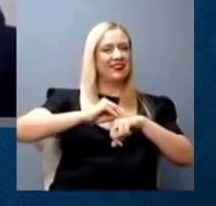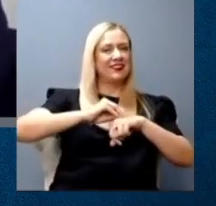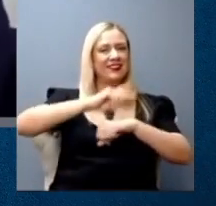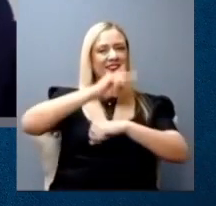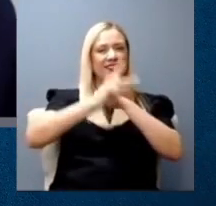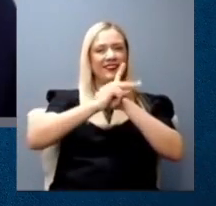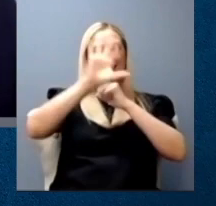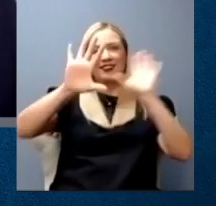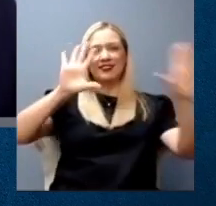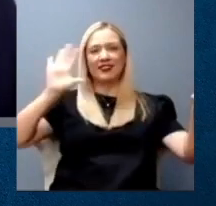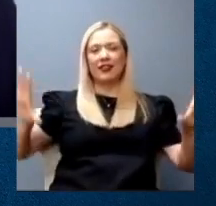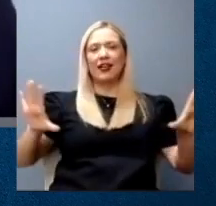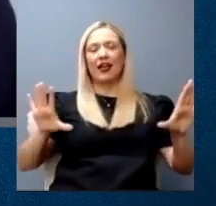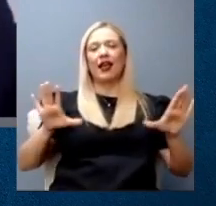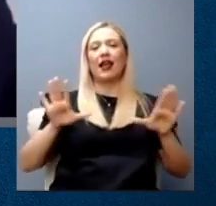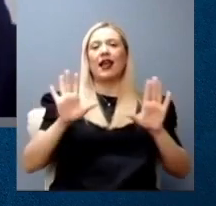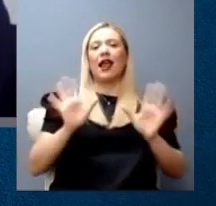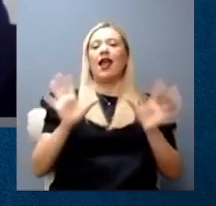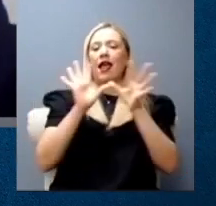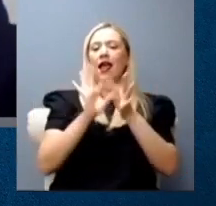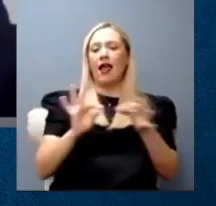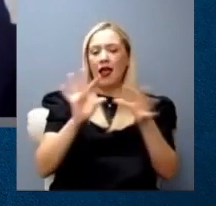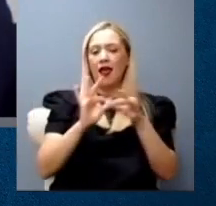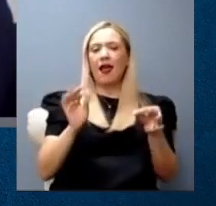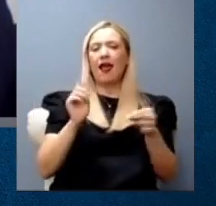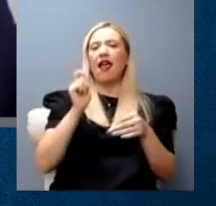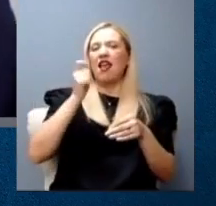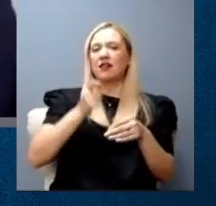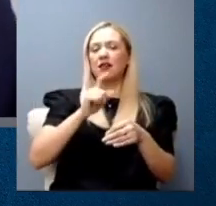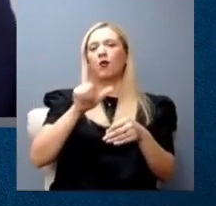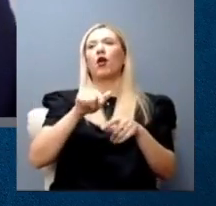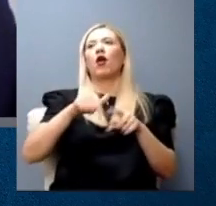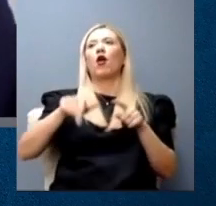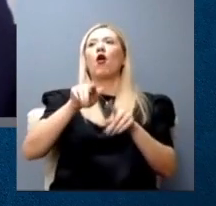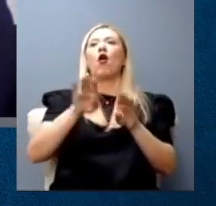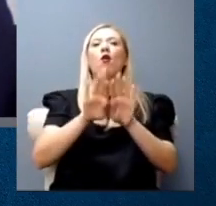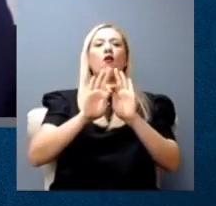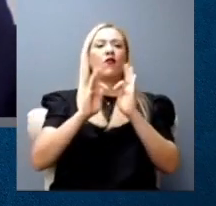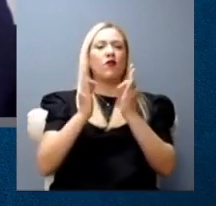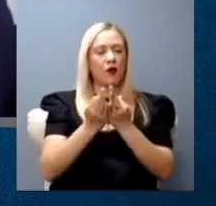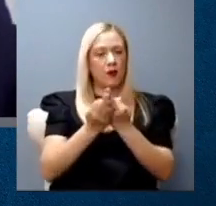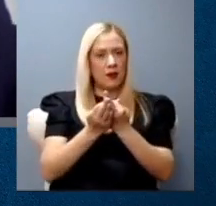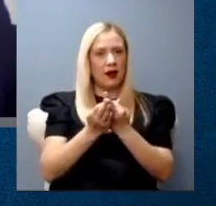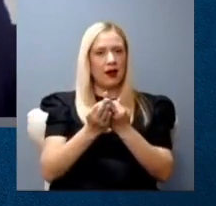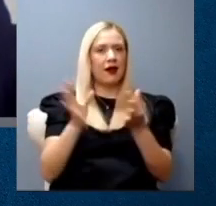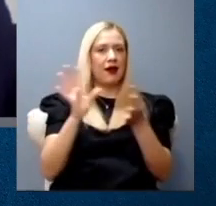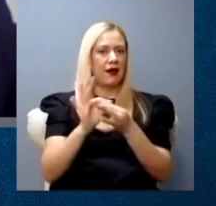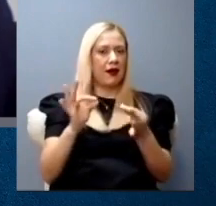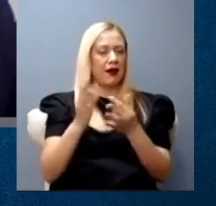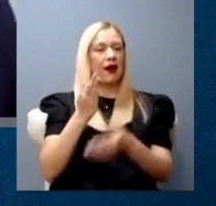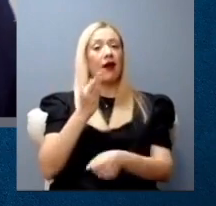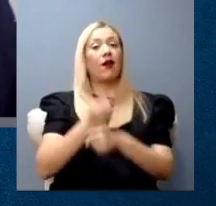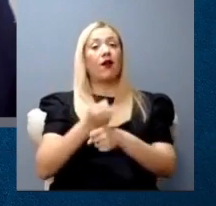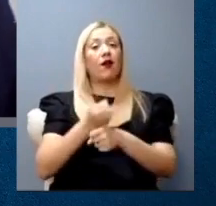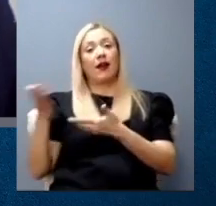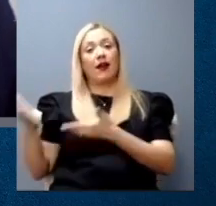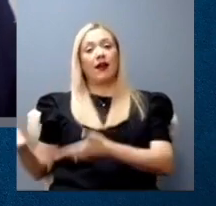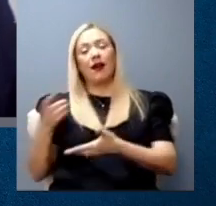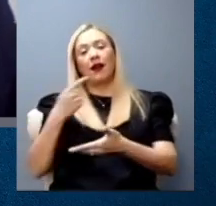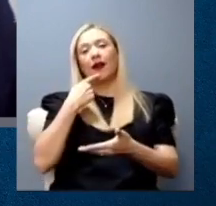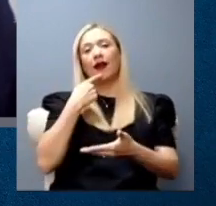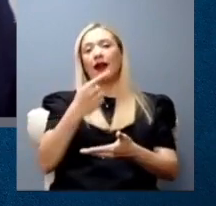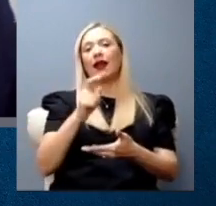primera introducción, después hemos hablado sobre el sistema universal, acabamos de hablar sobre, Michelle nos acaba de contar sobre el